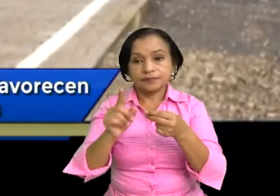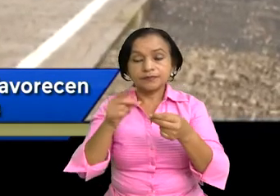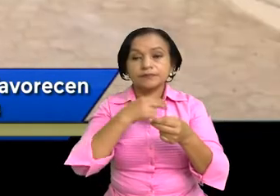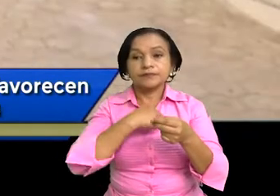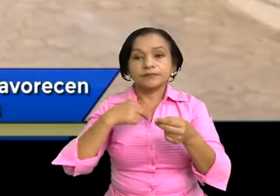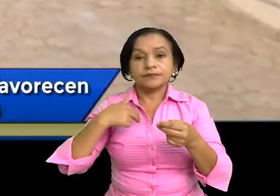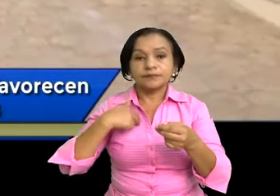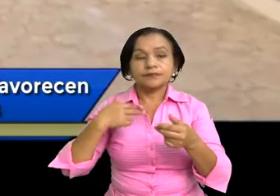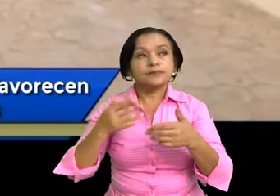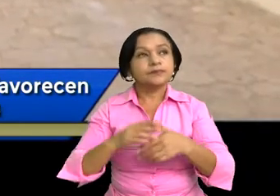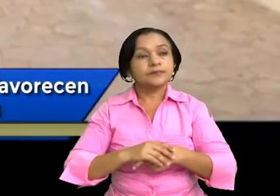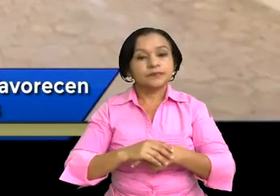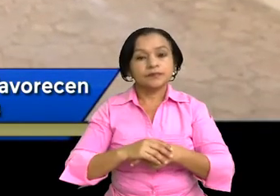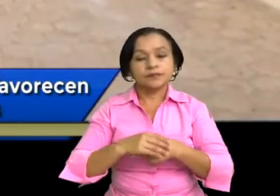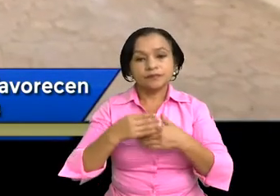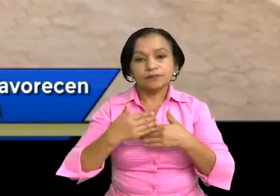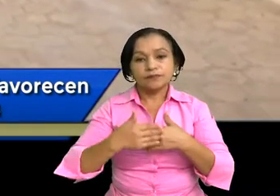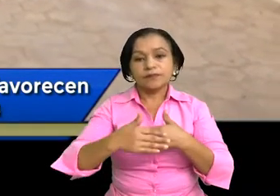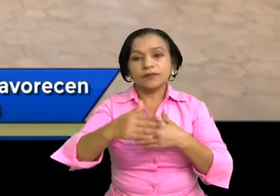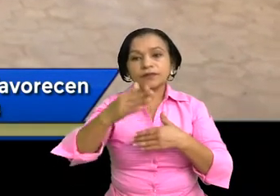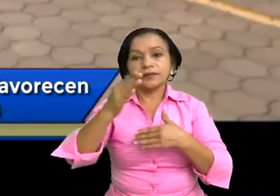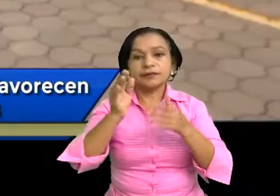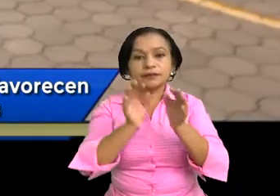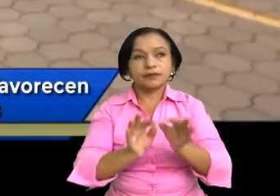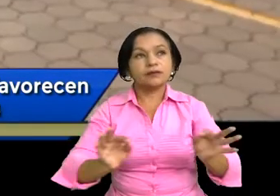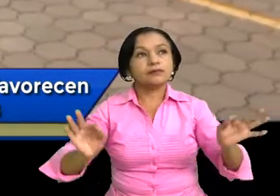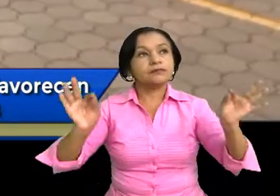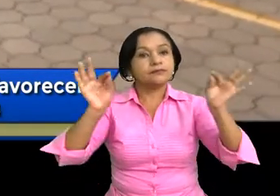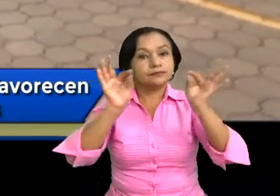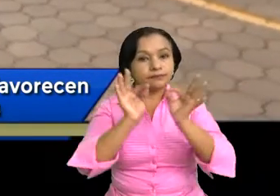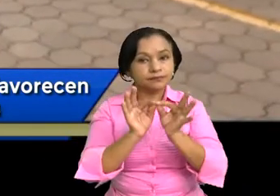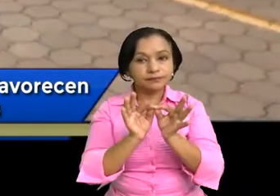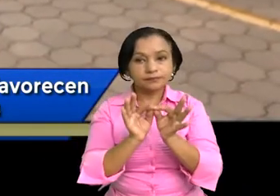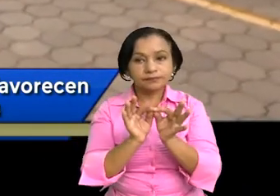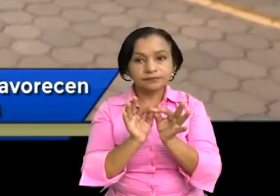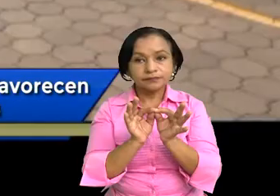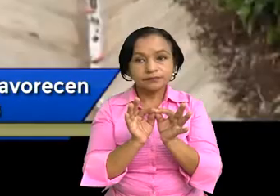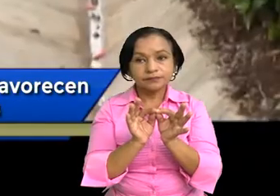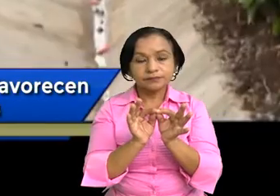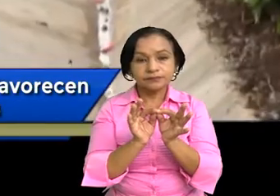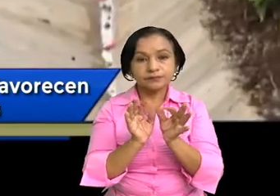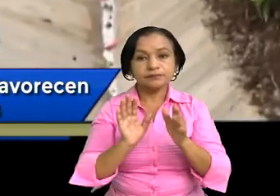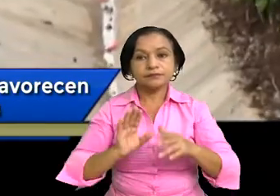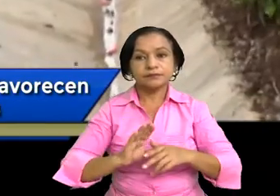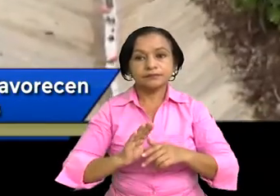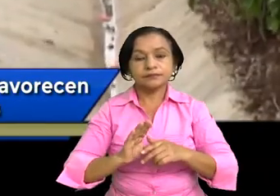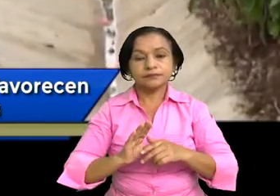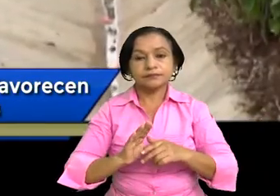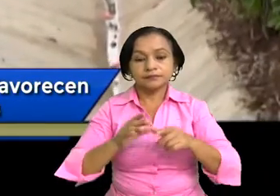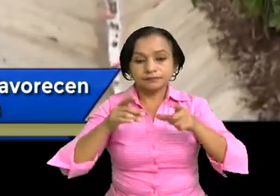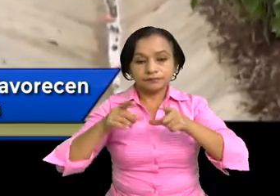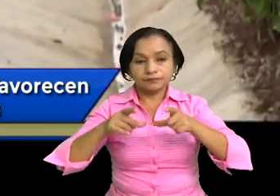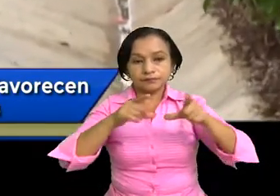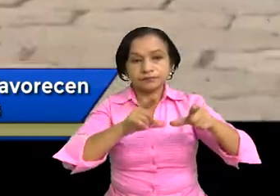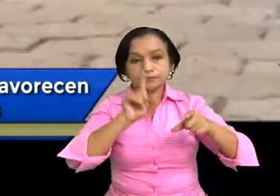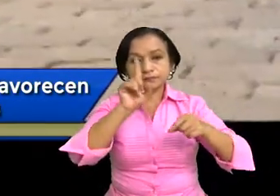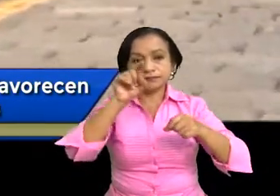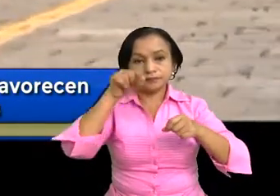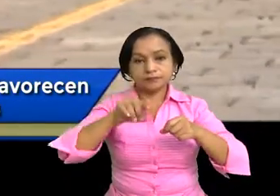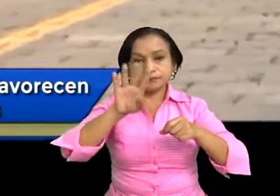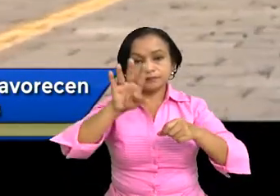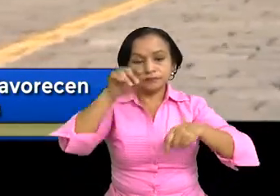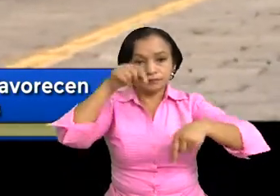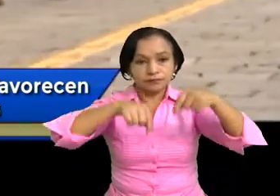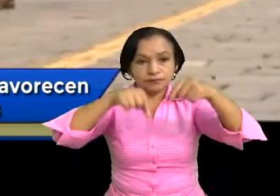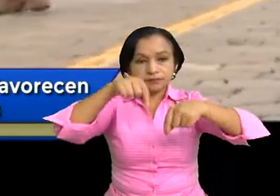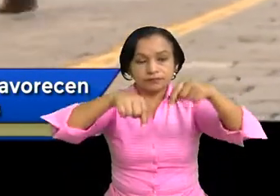realiza hacia una comunidad importantísima en Cucarajil, el adoquinado de 1.4 kilómetros